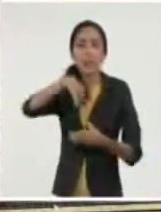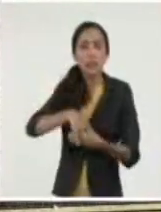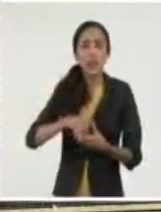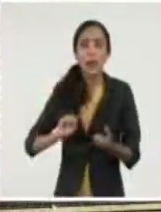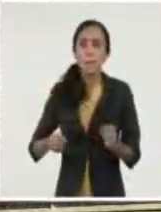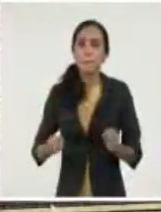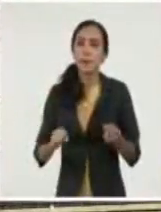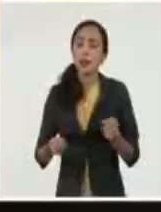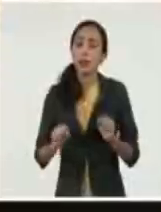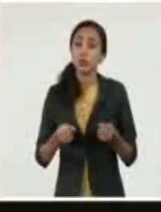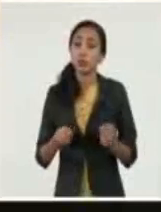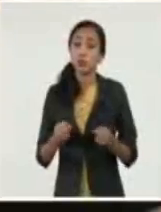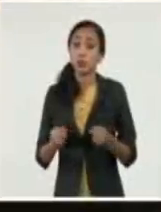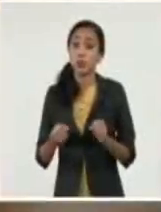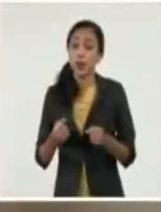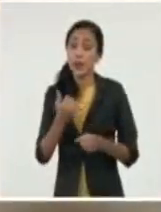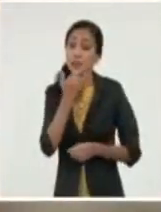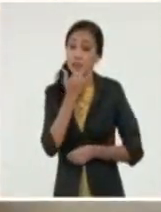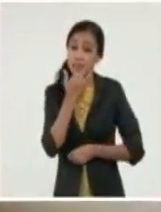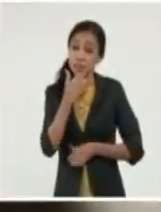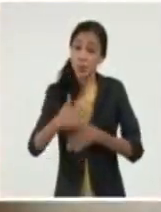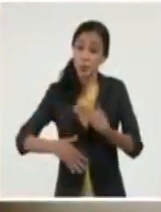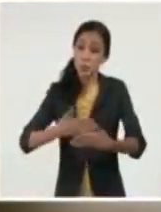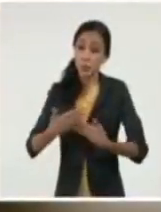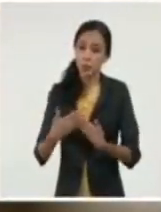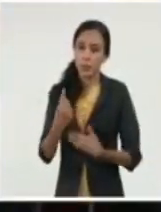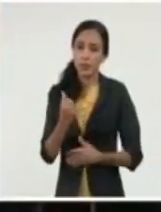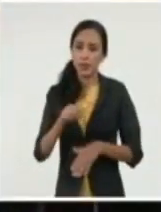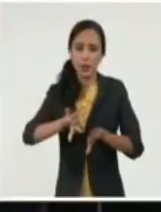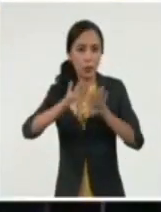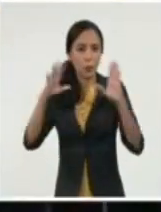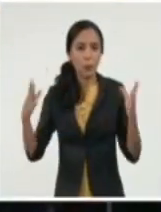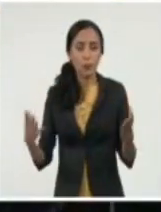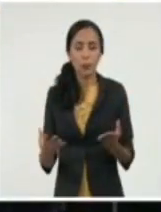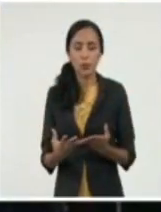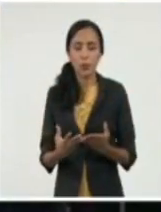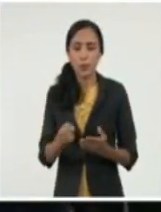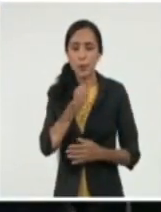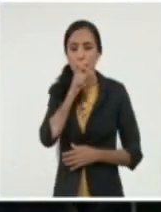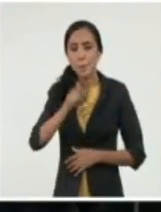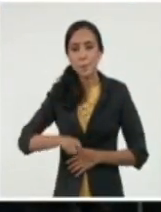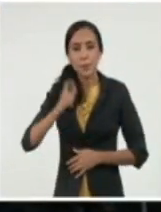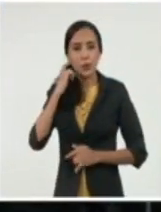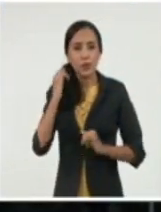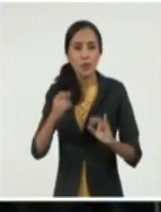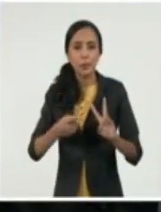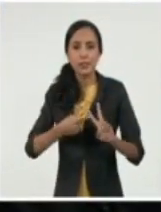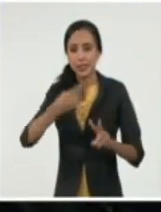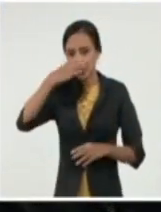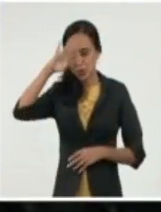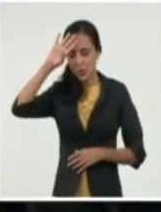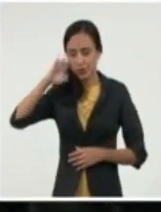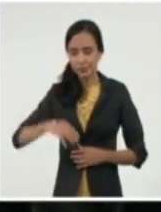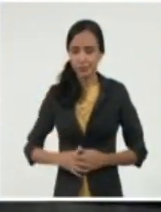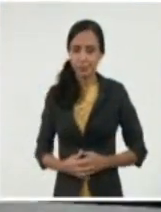el efecto rebote de la inflación global. Maricela Recasens, Sistema Informativo de la Televisión Cubana.